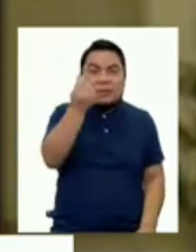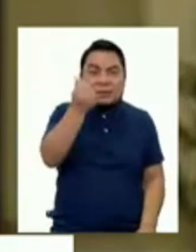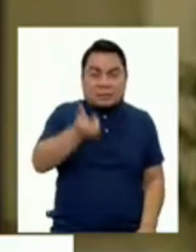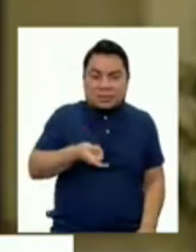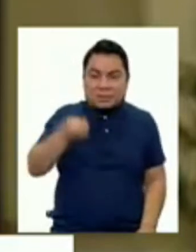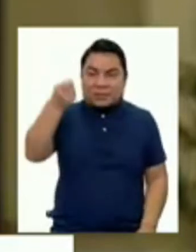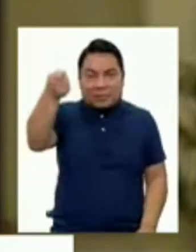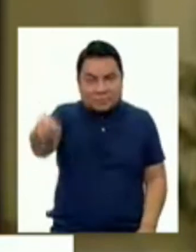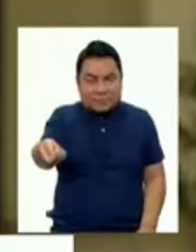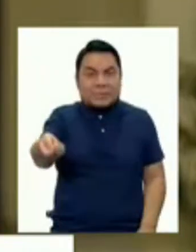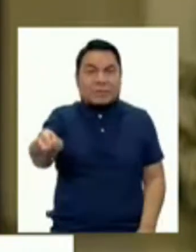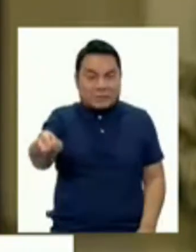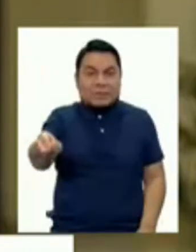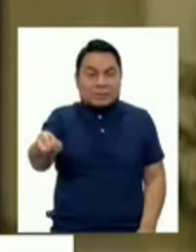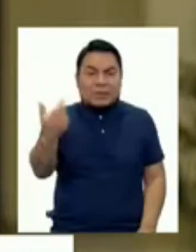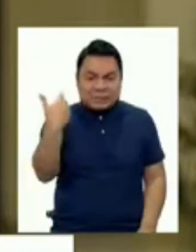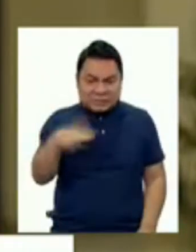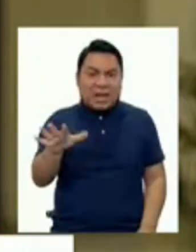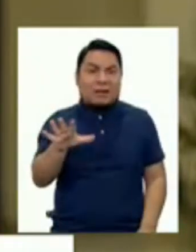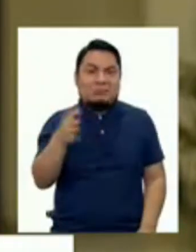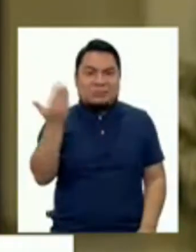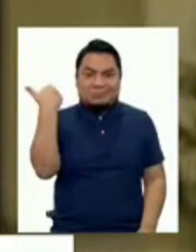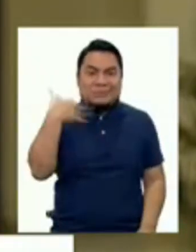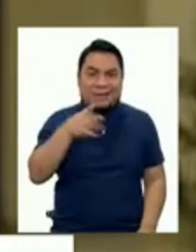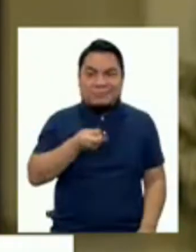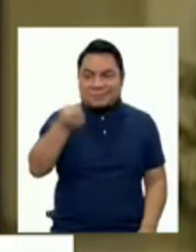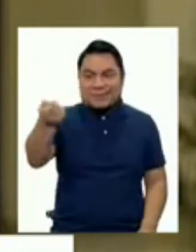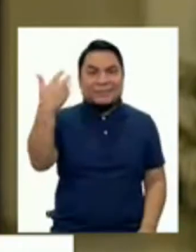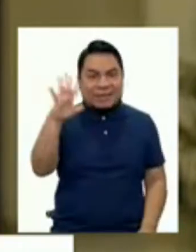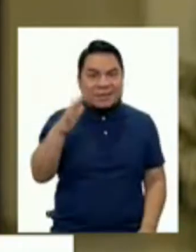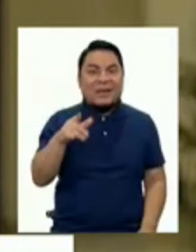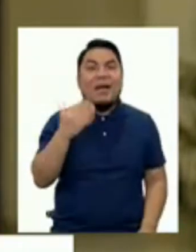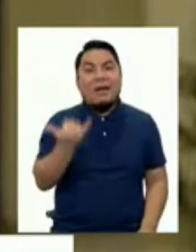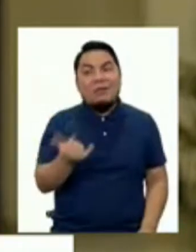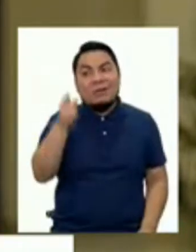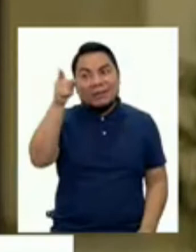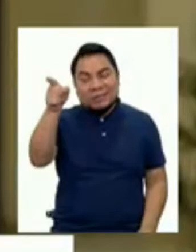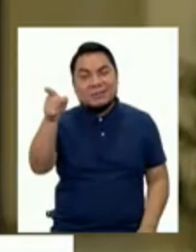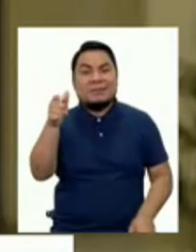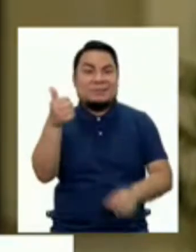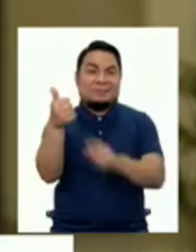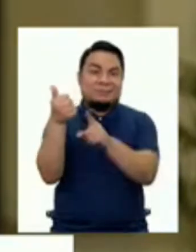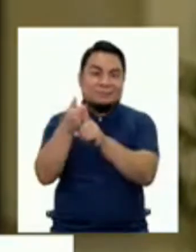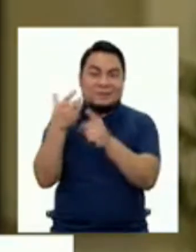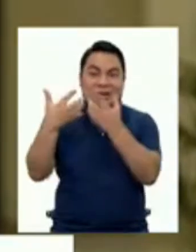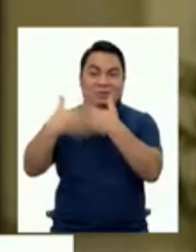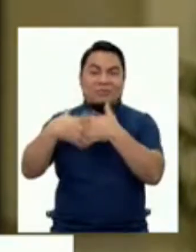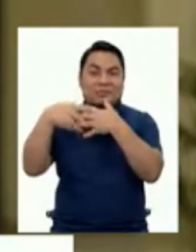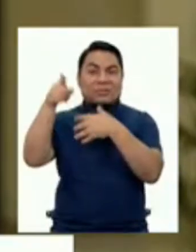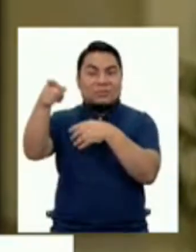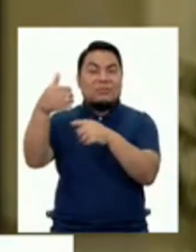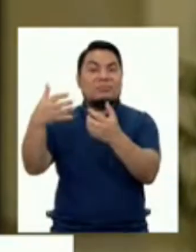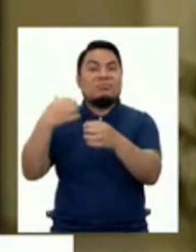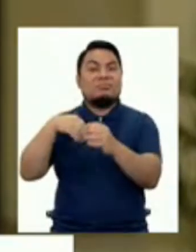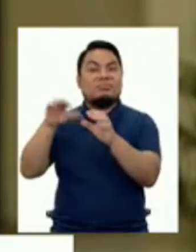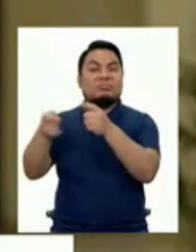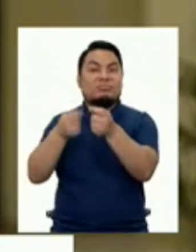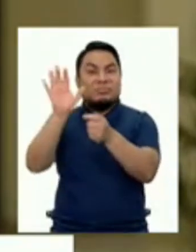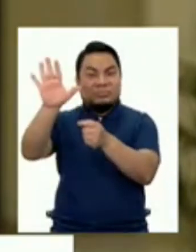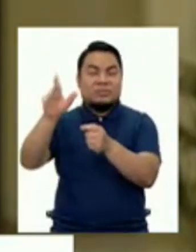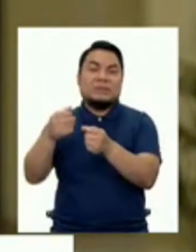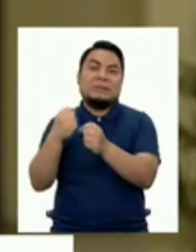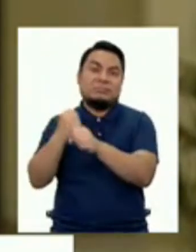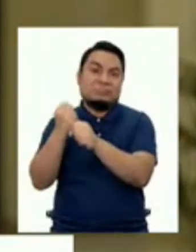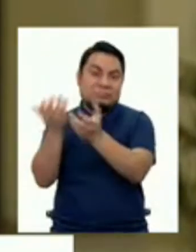eso está cumplido. El problema es las demoras que tiene el contratista, como ocurre en varias